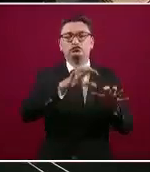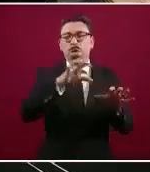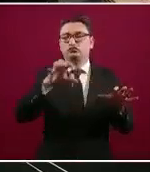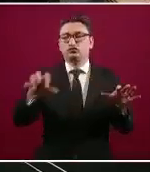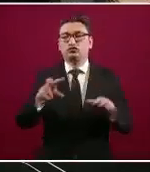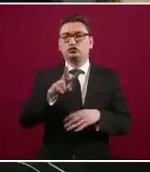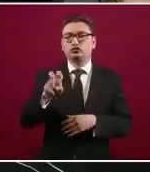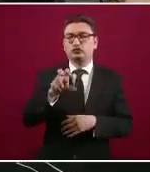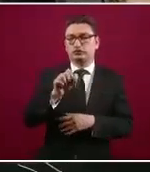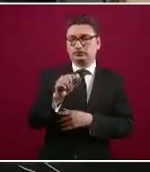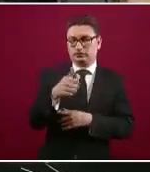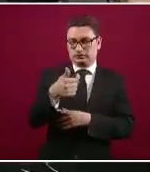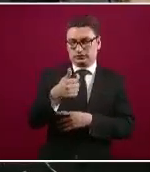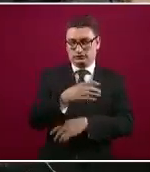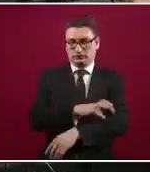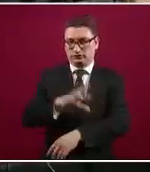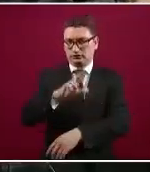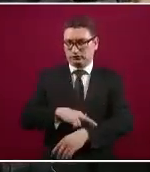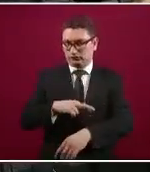266 coordinaciones.